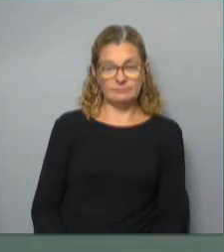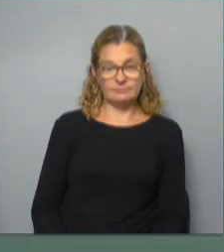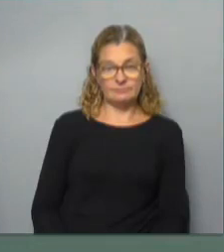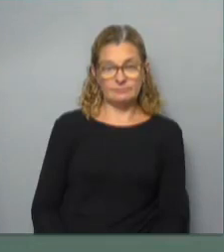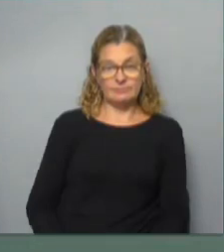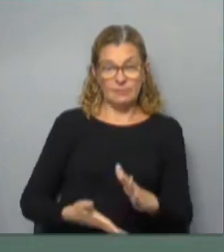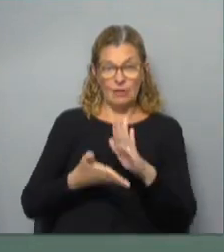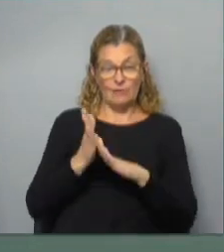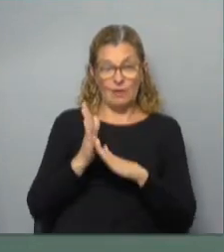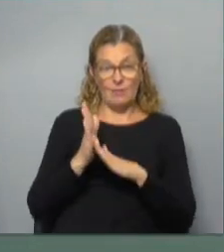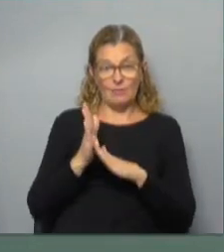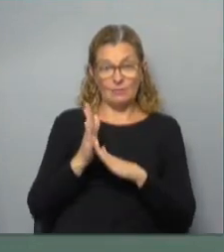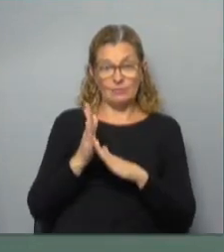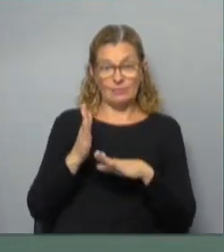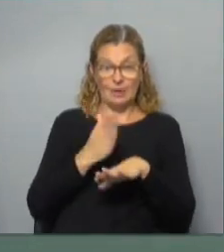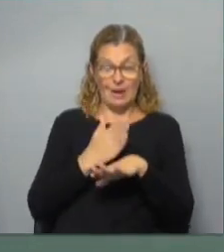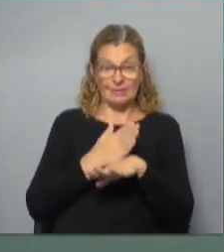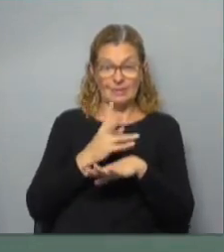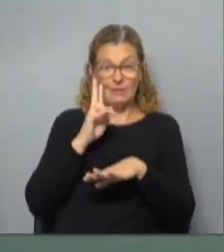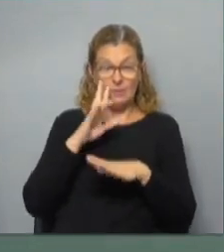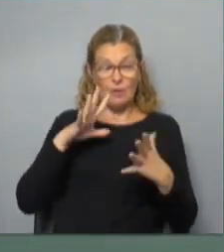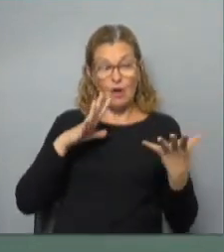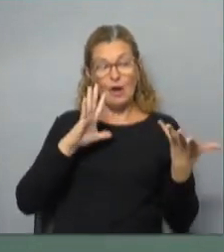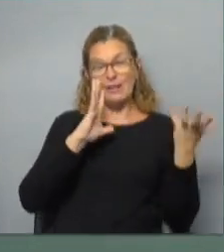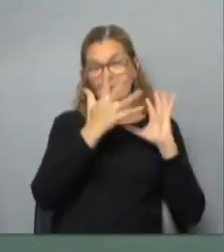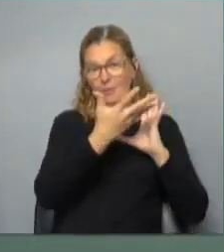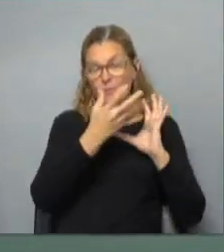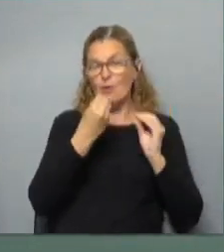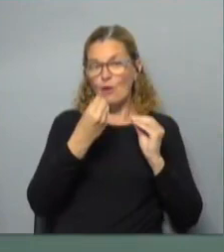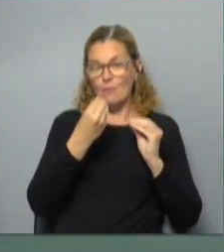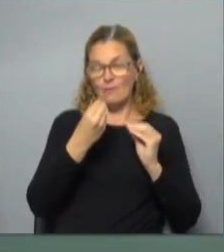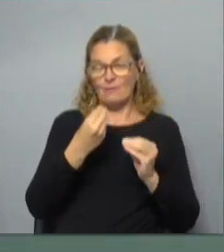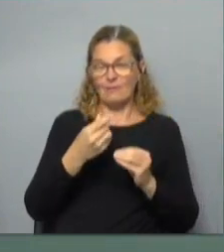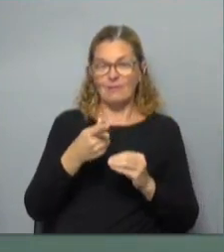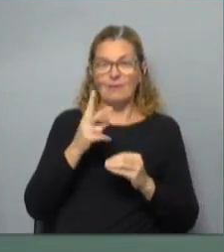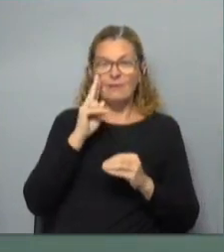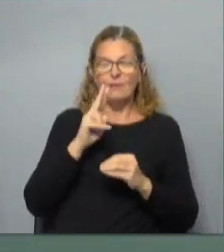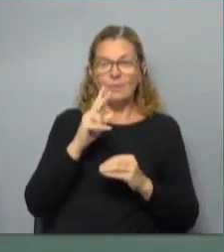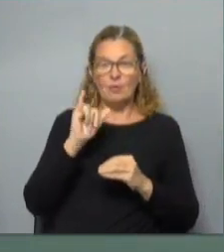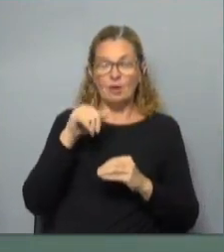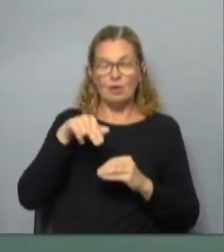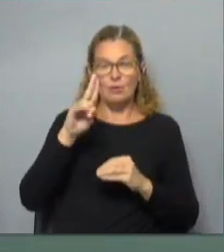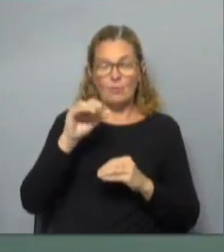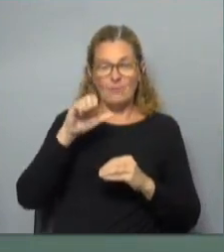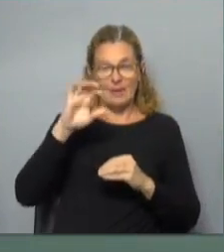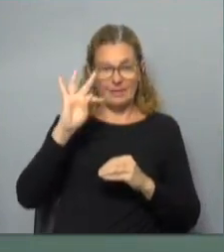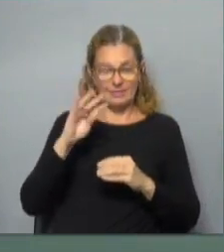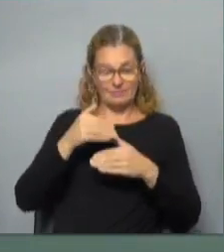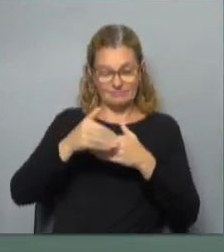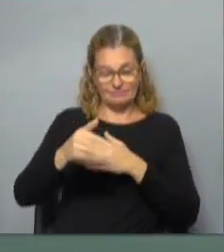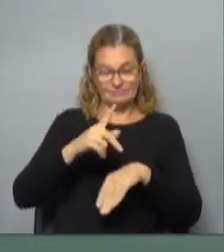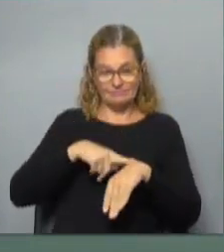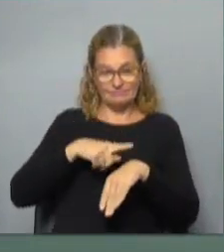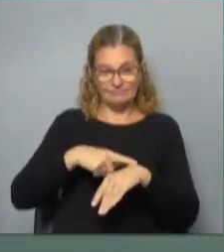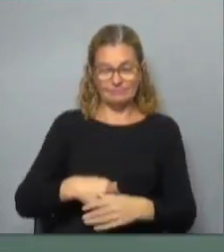nos vamos martín no sin antes repasar el pronóstico del tiempo repasamos justamente lo que prevé en un mes para las próximas 48 a 72